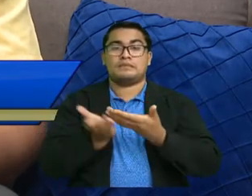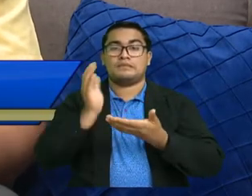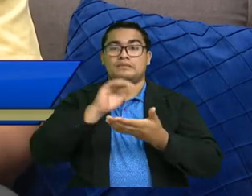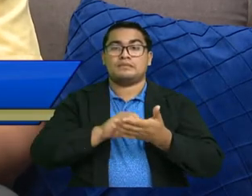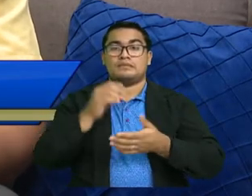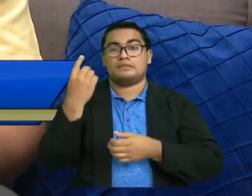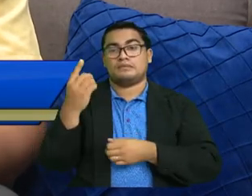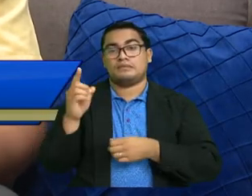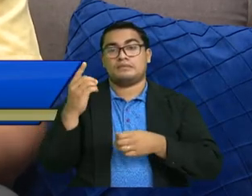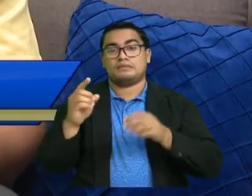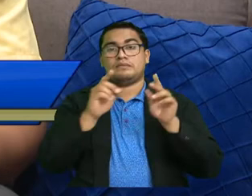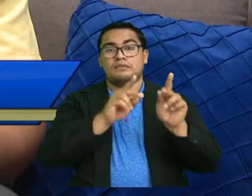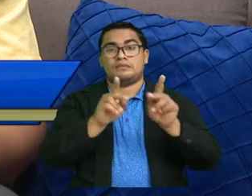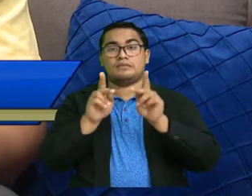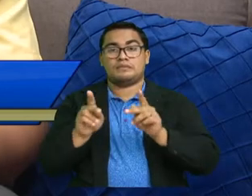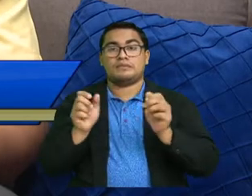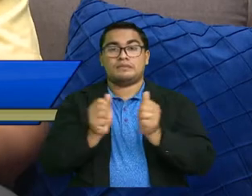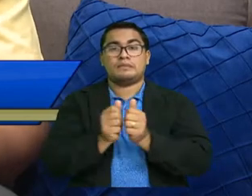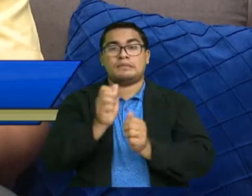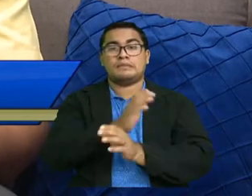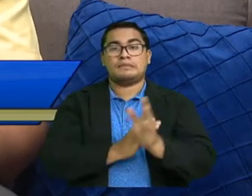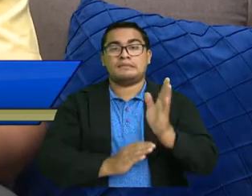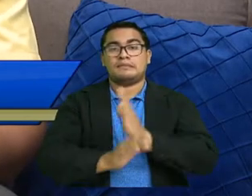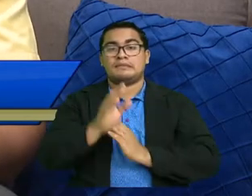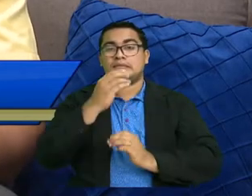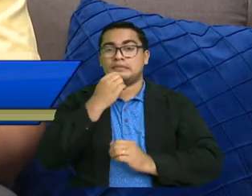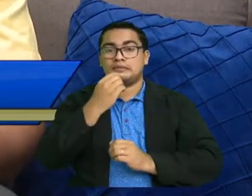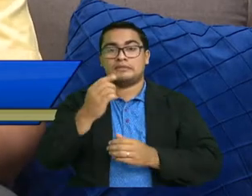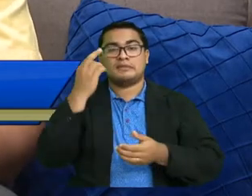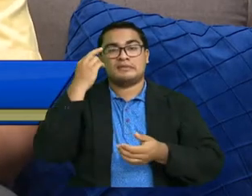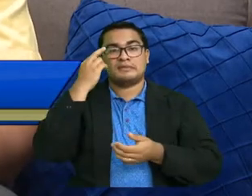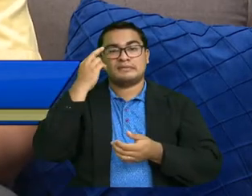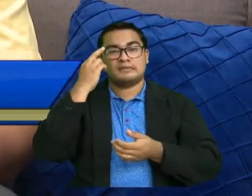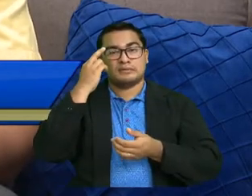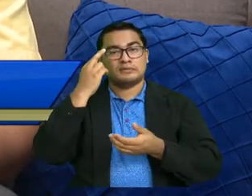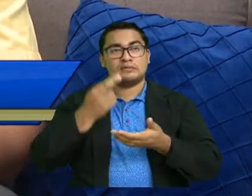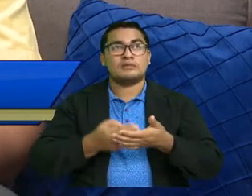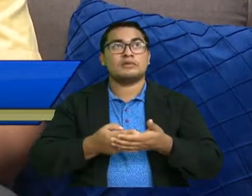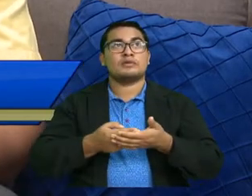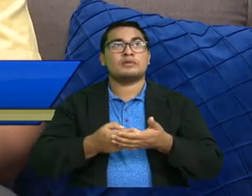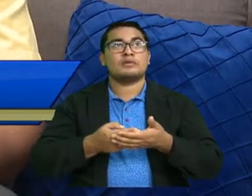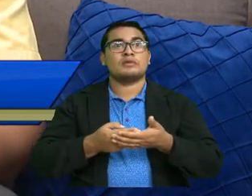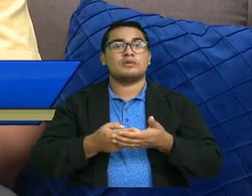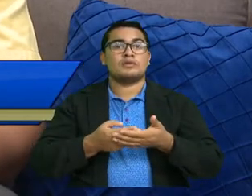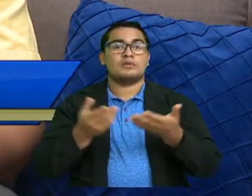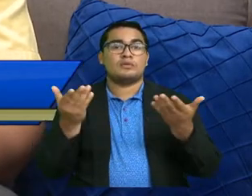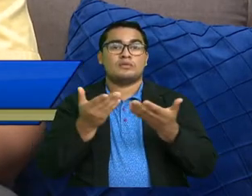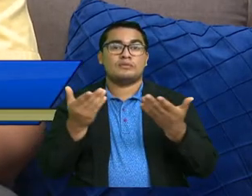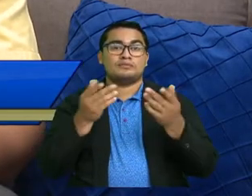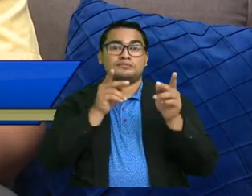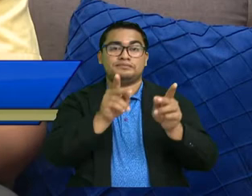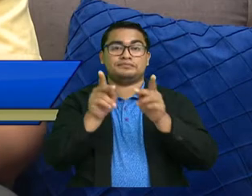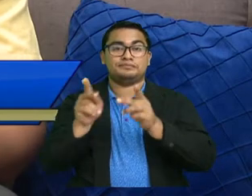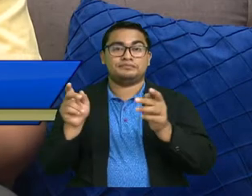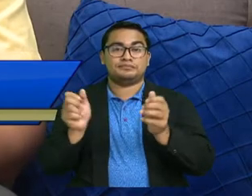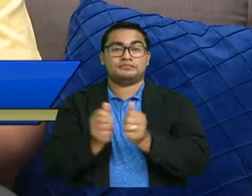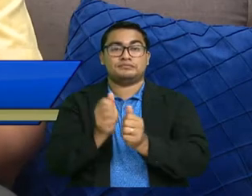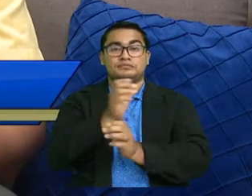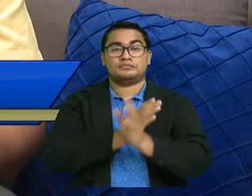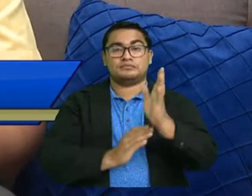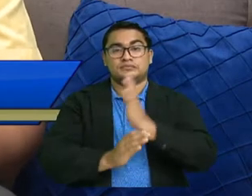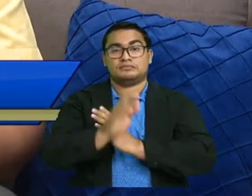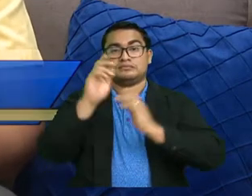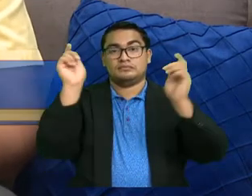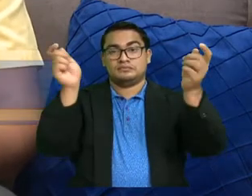derechos de las personas con discapacidad, a propósito de conmemorarse un nuevo día en el que las personas con discapacidad pues festejan